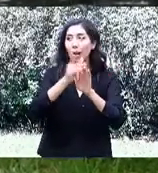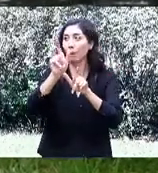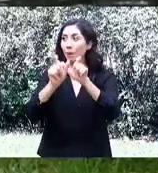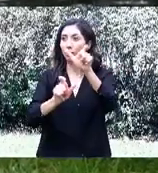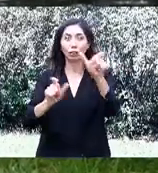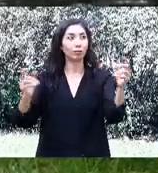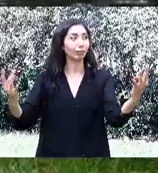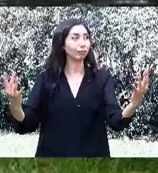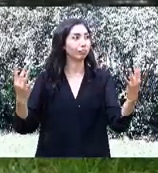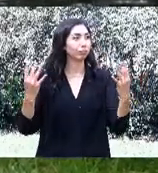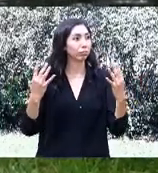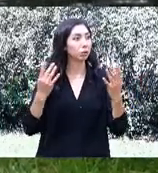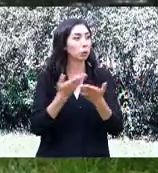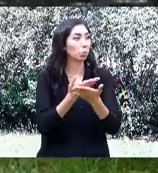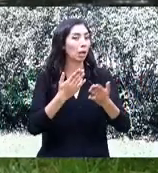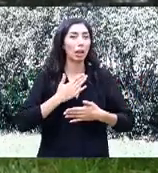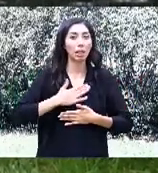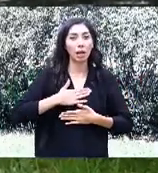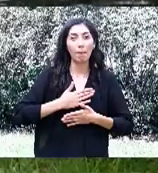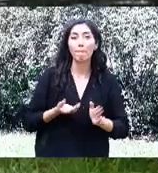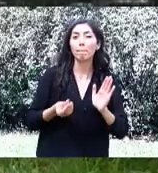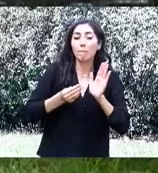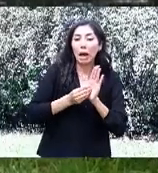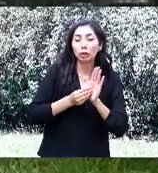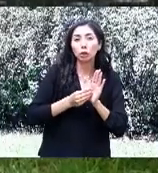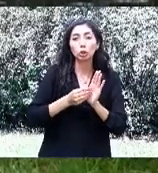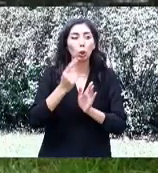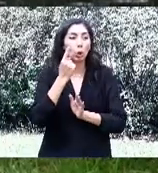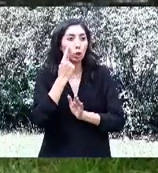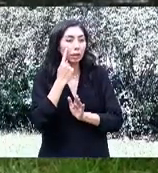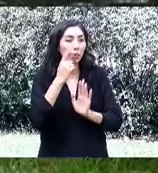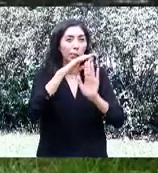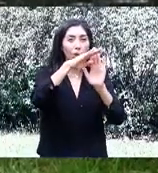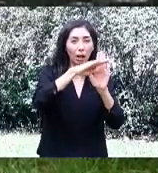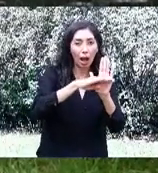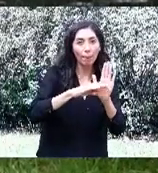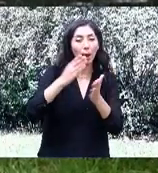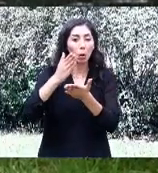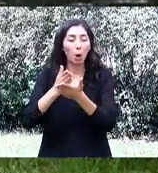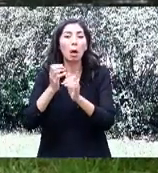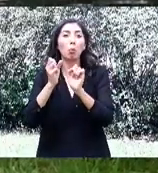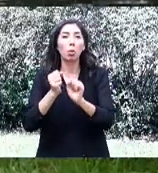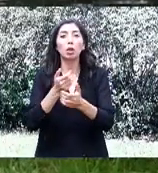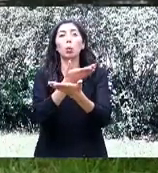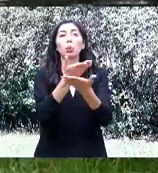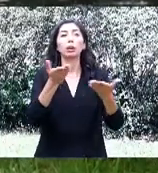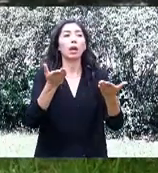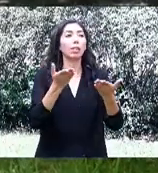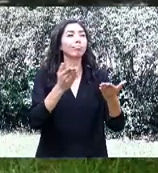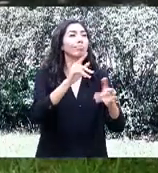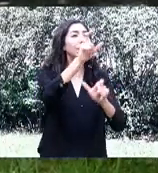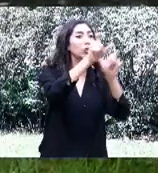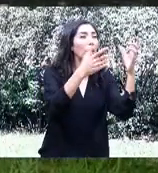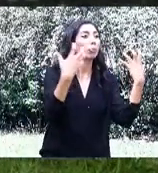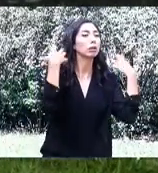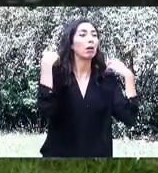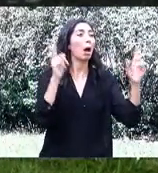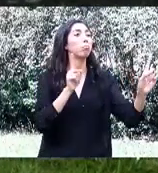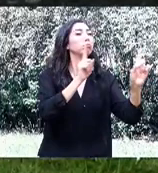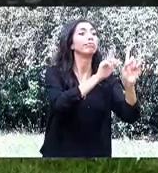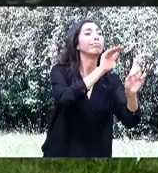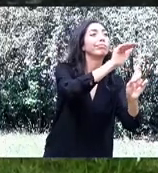momento Si quieren conocer más de los programas y escuelas les invitamos a acercarse a las y los encargados para poder